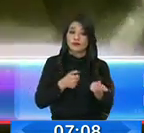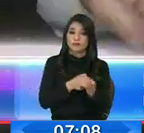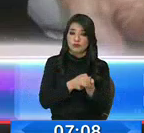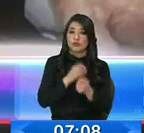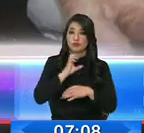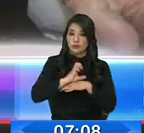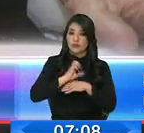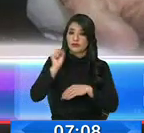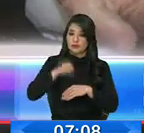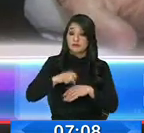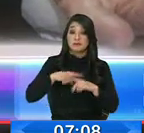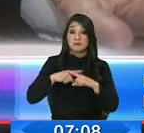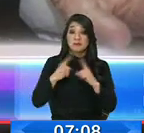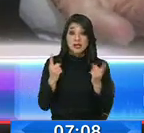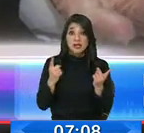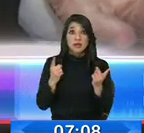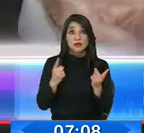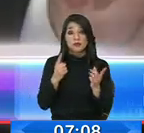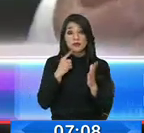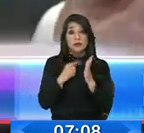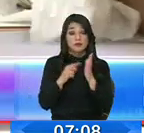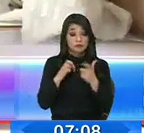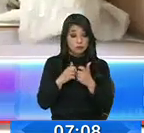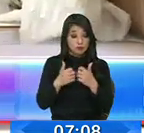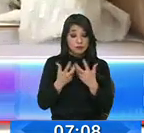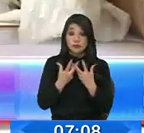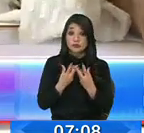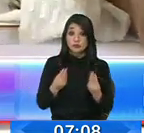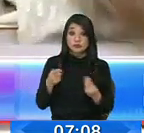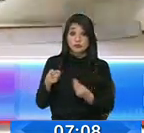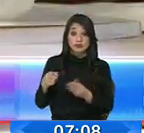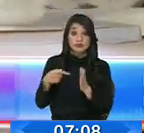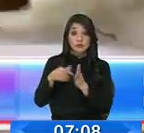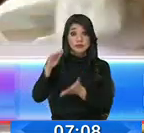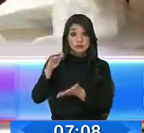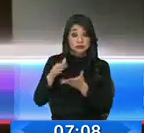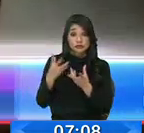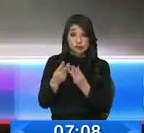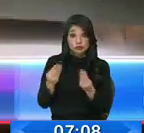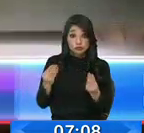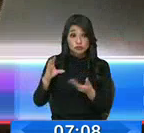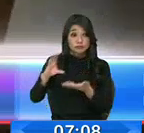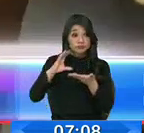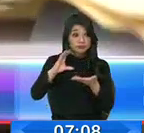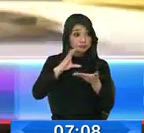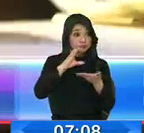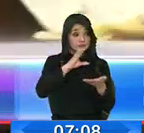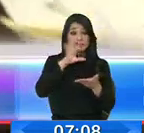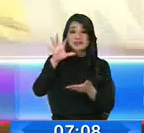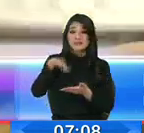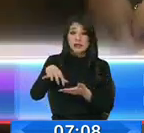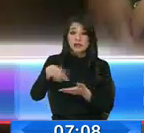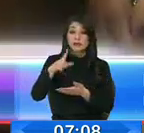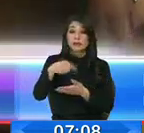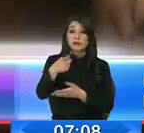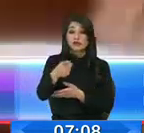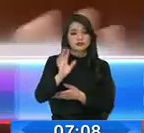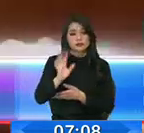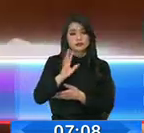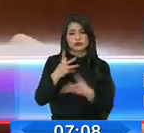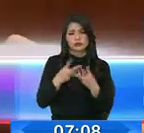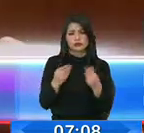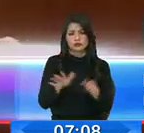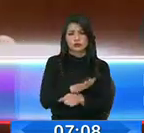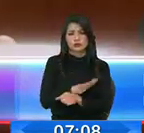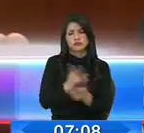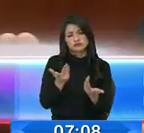dudas, pero de nada serviría para solucionar el déficit fiscal. Tampoco los ingresos considerados por el Estado para los próximos años. Al final usted